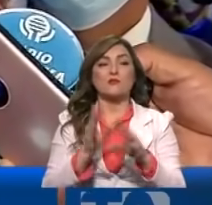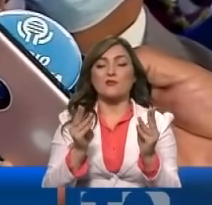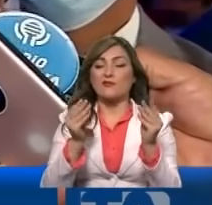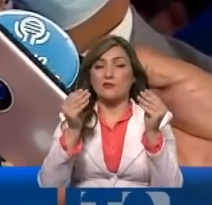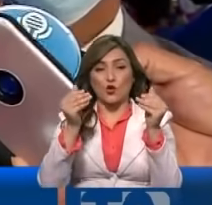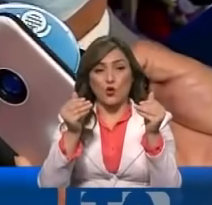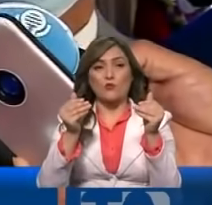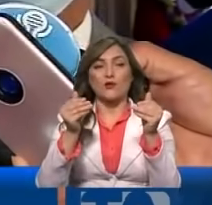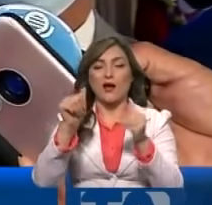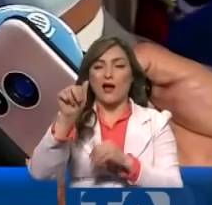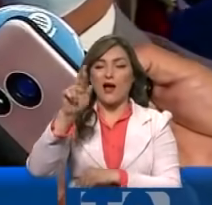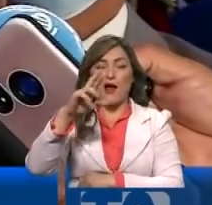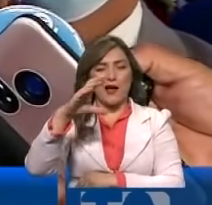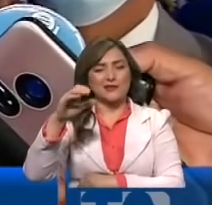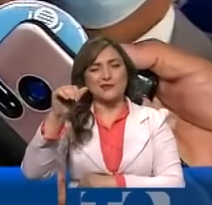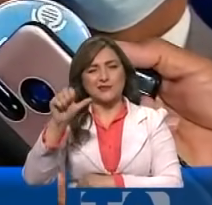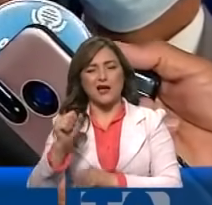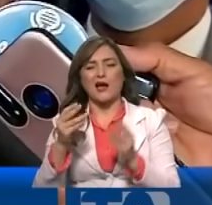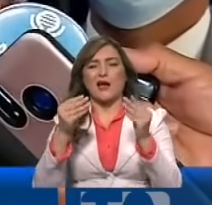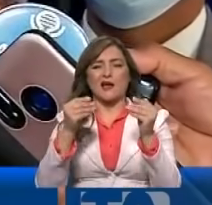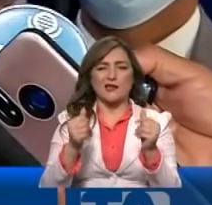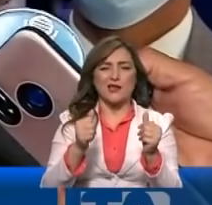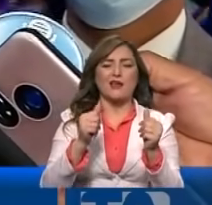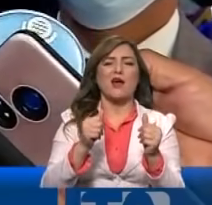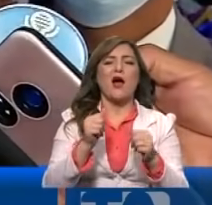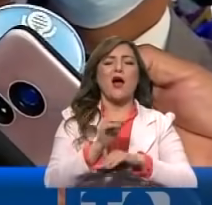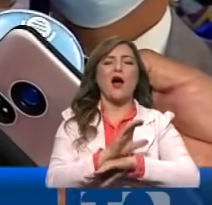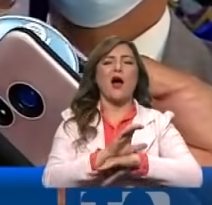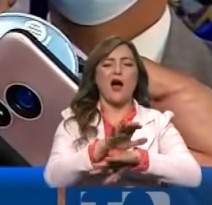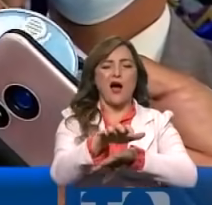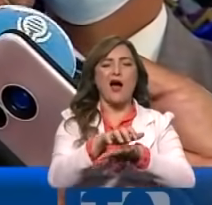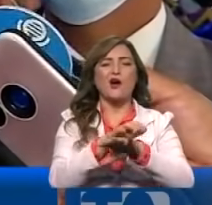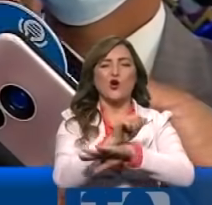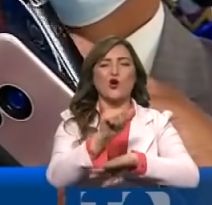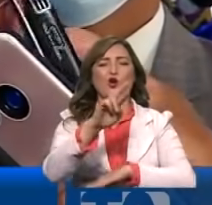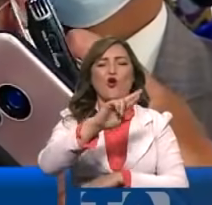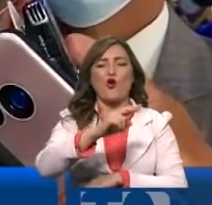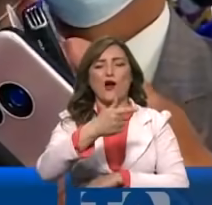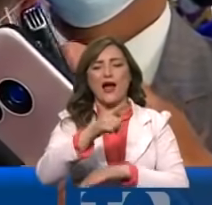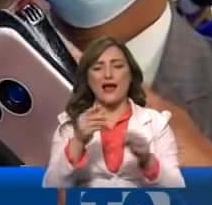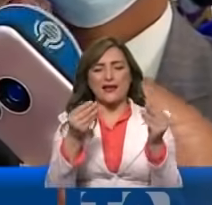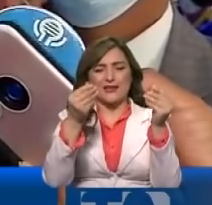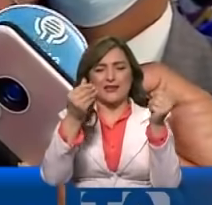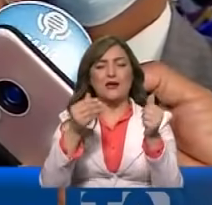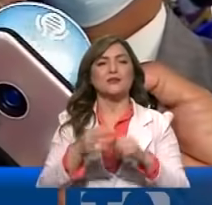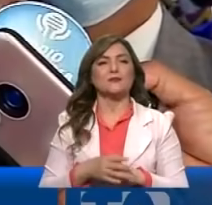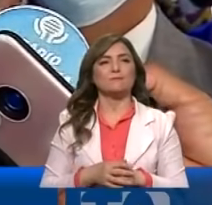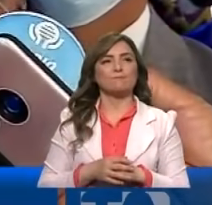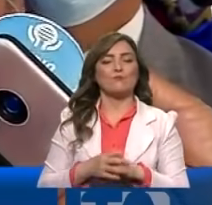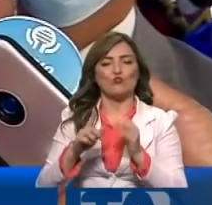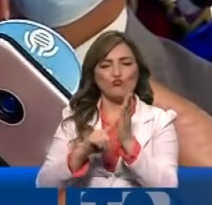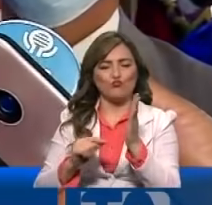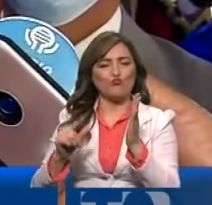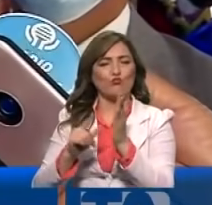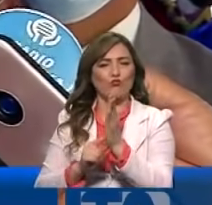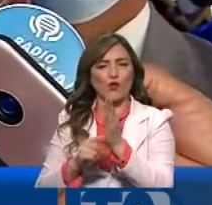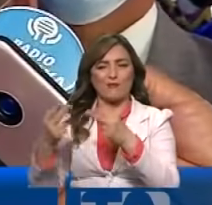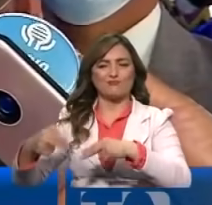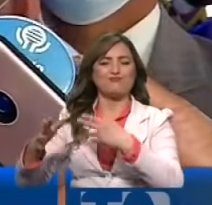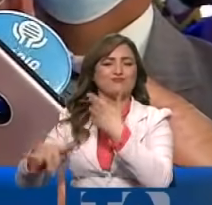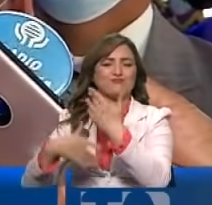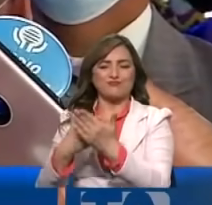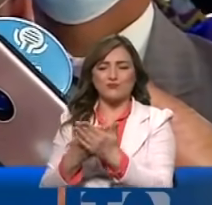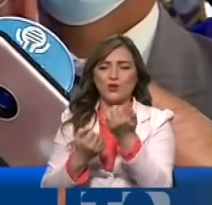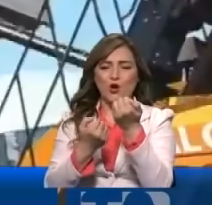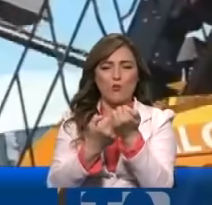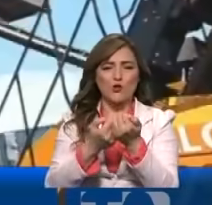calidad, ARCSA, Agrocalidad, SRI, Subsecretaría de Producción, para poder apoyar a los exportadores para que puedan sacar sus registros